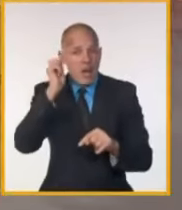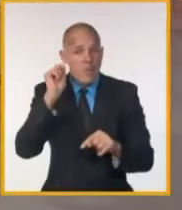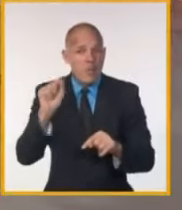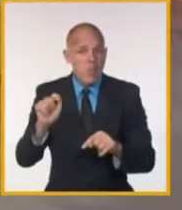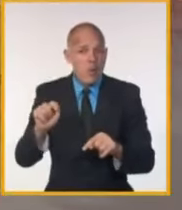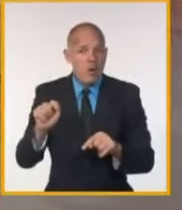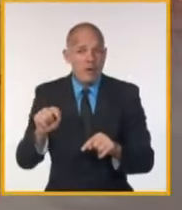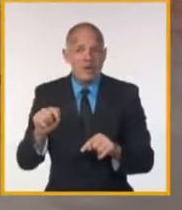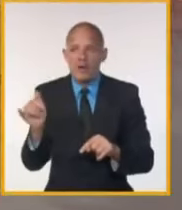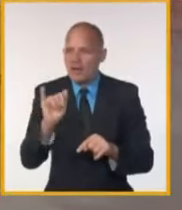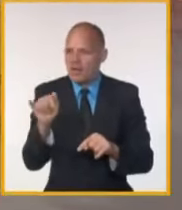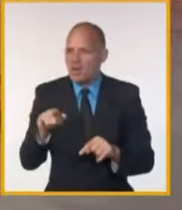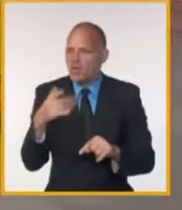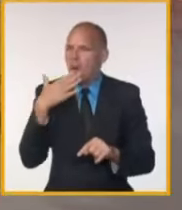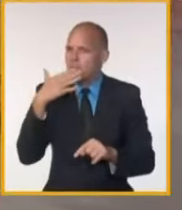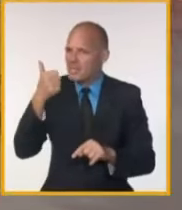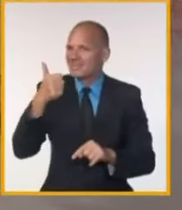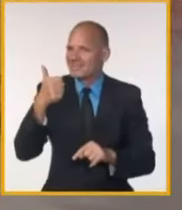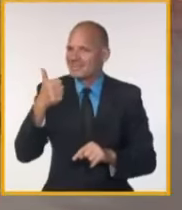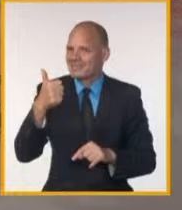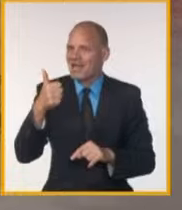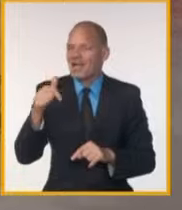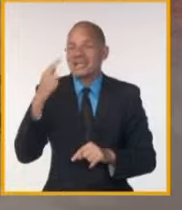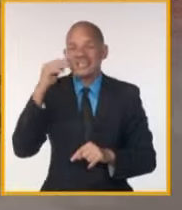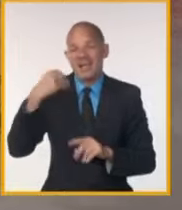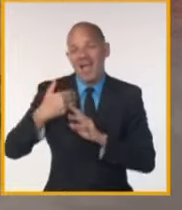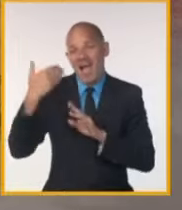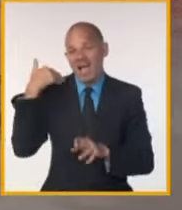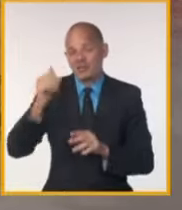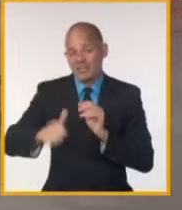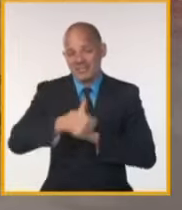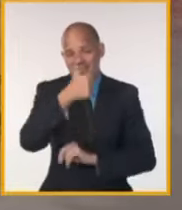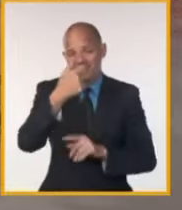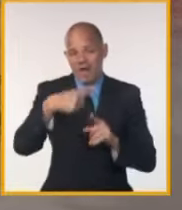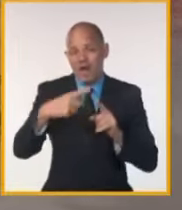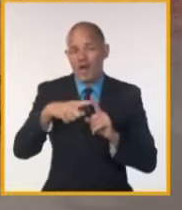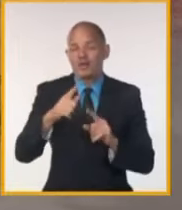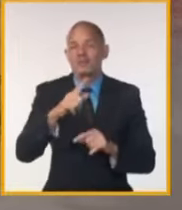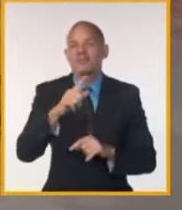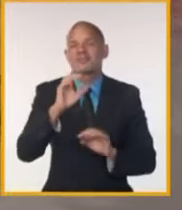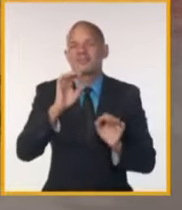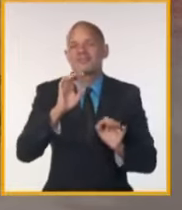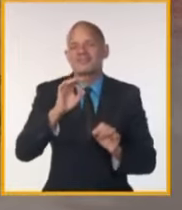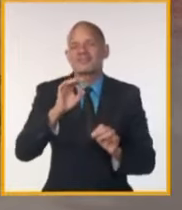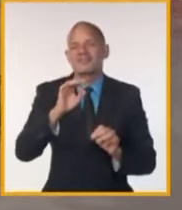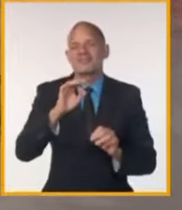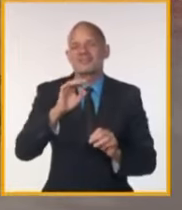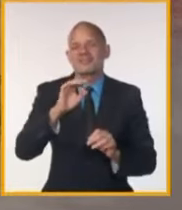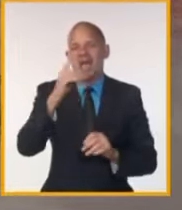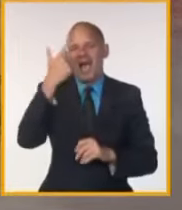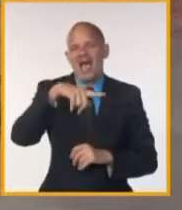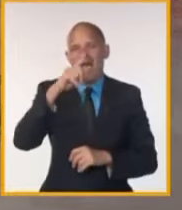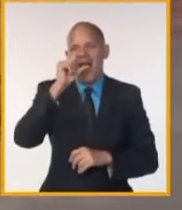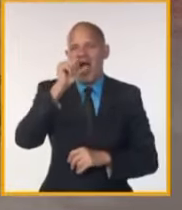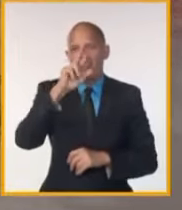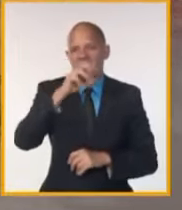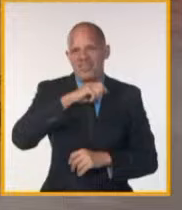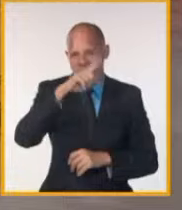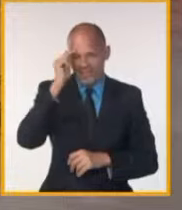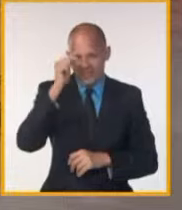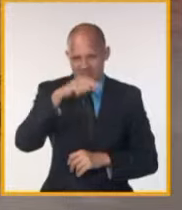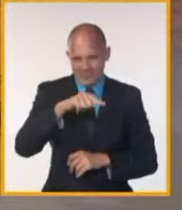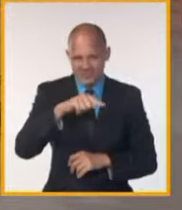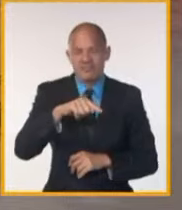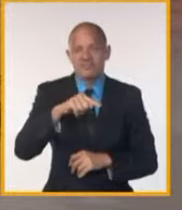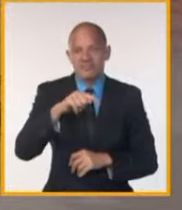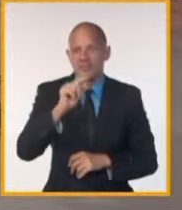posición mucho más cómoda que que López Obrador tiene la posibilidad re Recibió la herencia de López Obrador heren